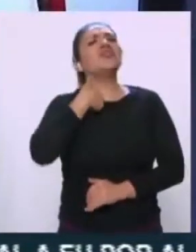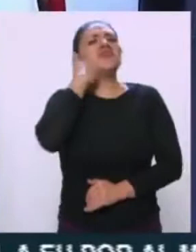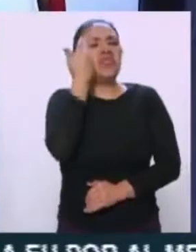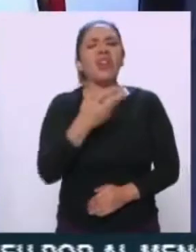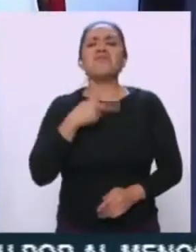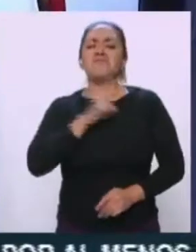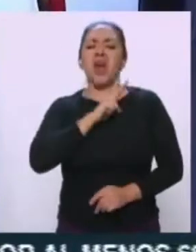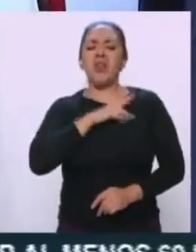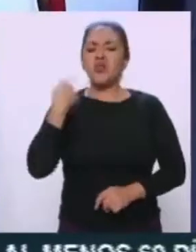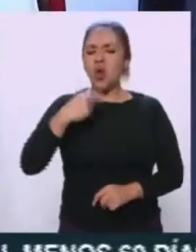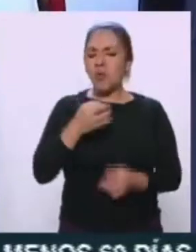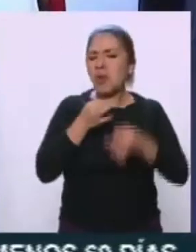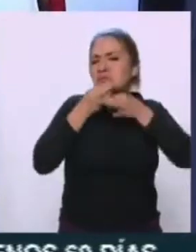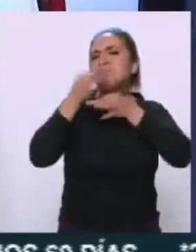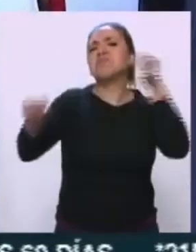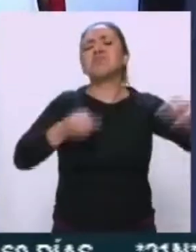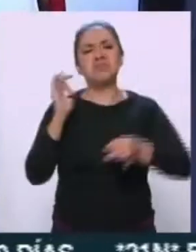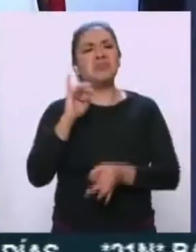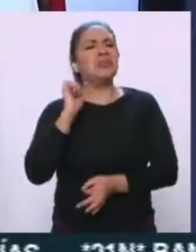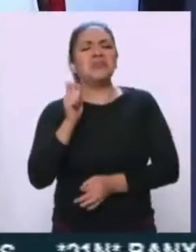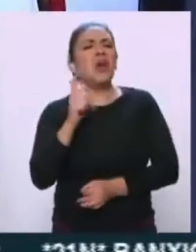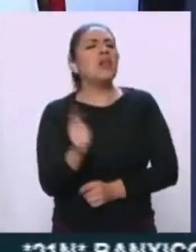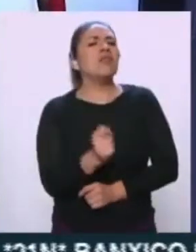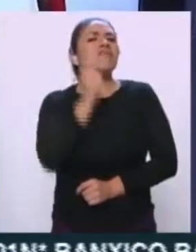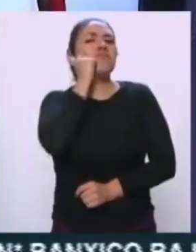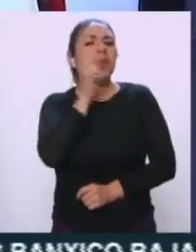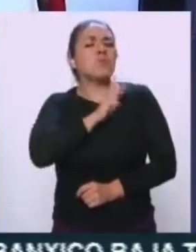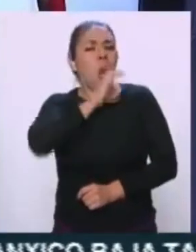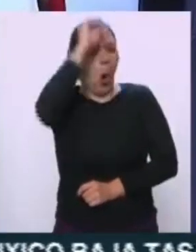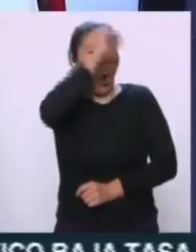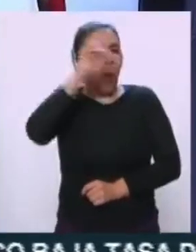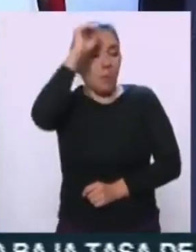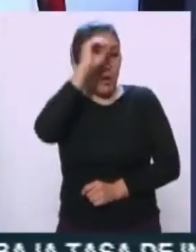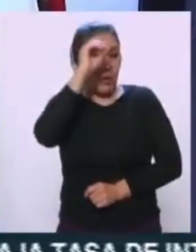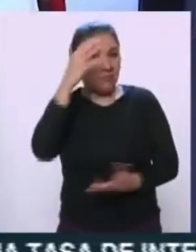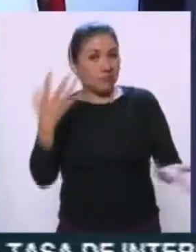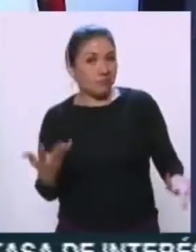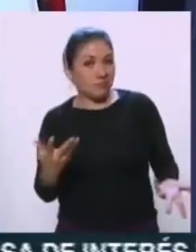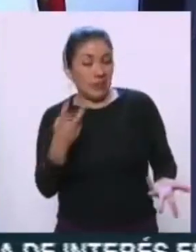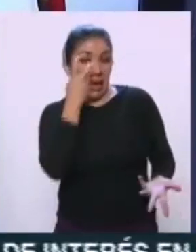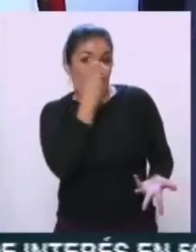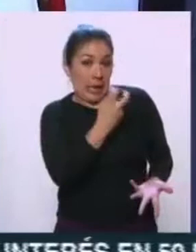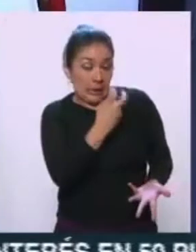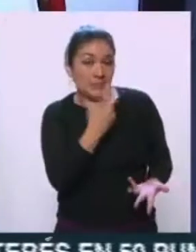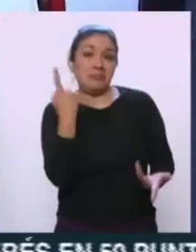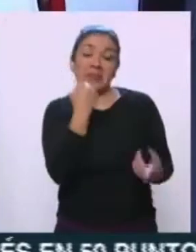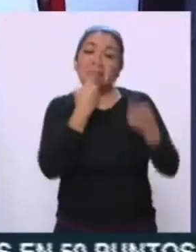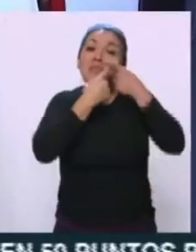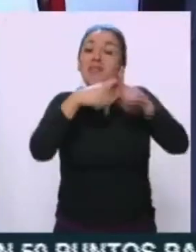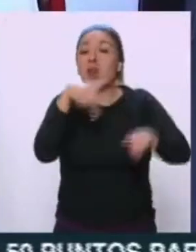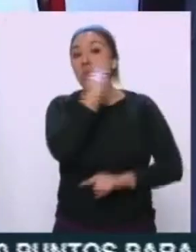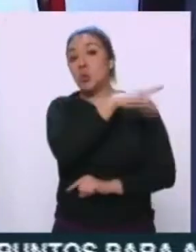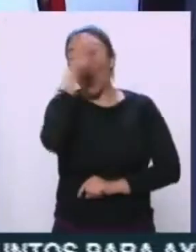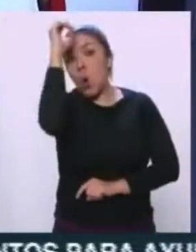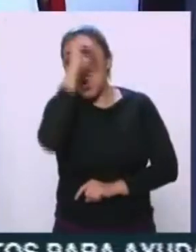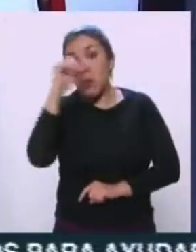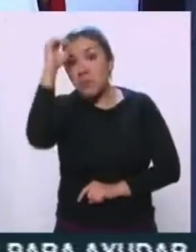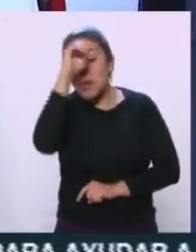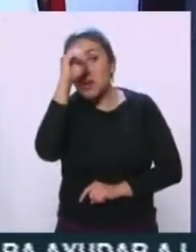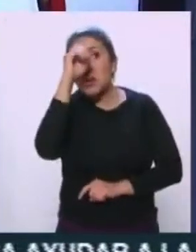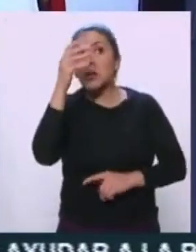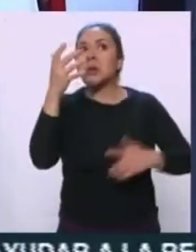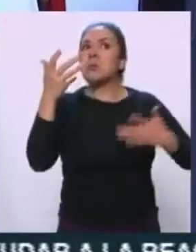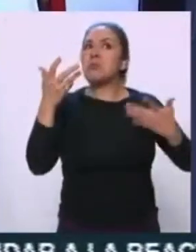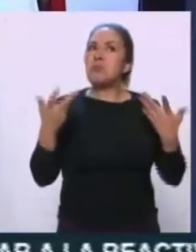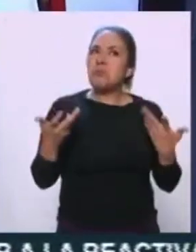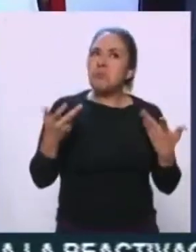interesado él en que se conociera su opinión, que por otra parte es una opinión